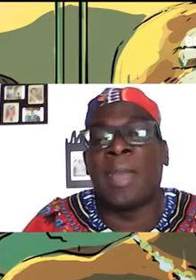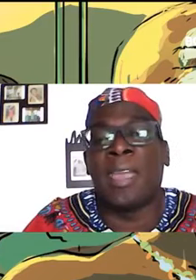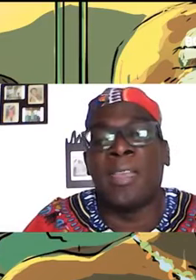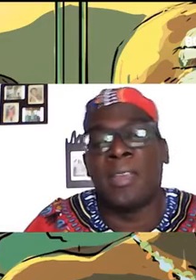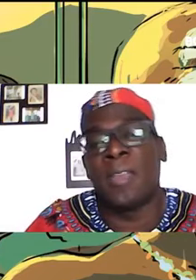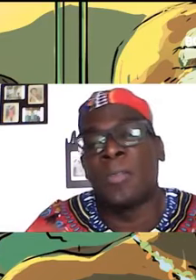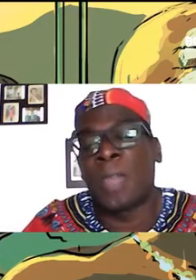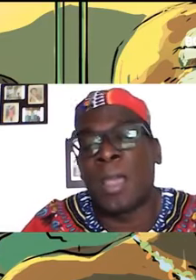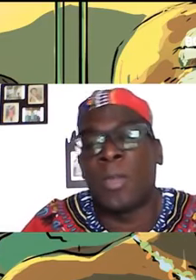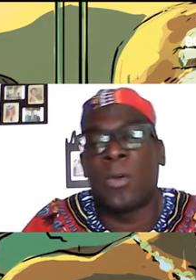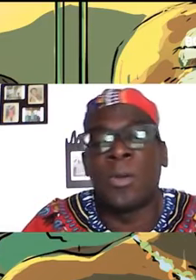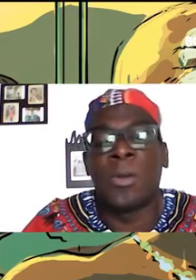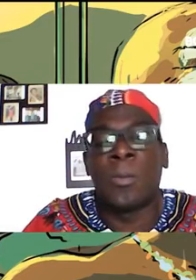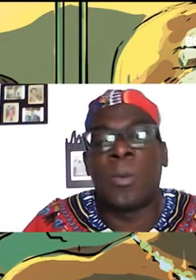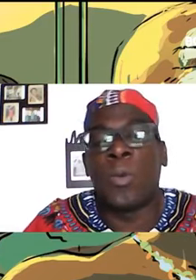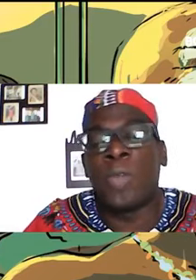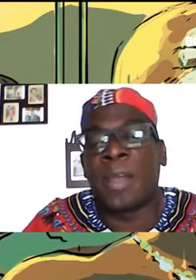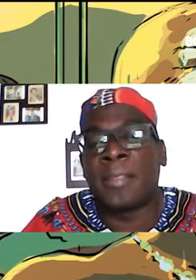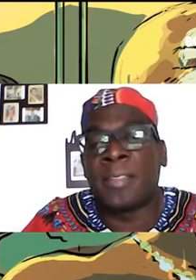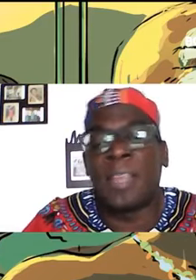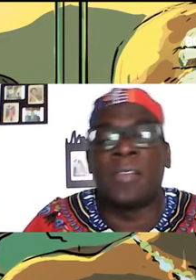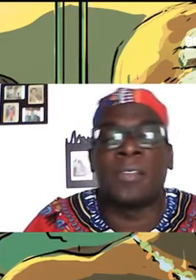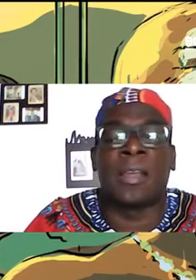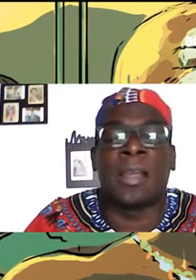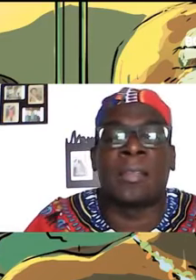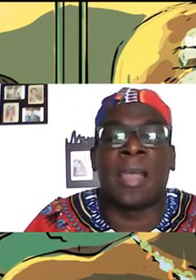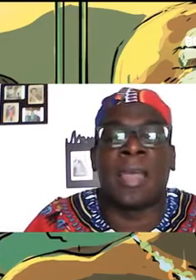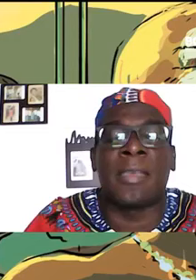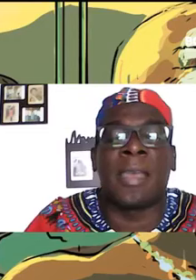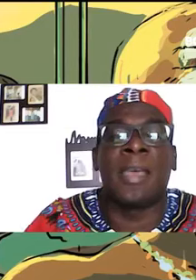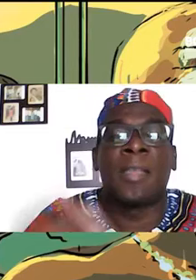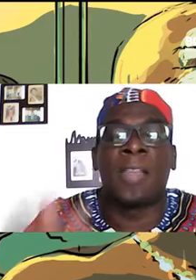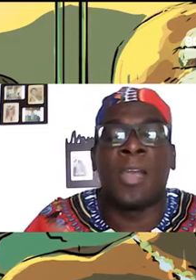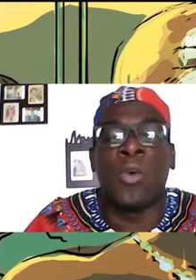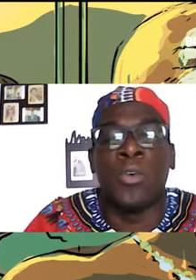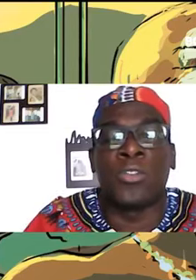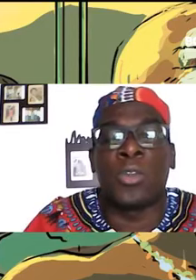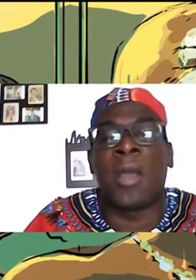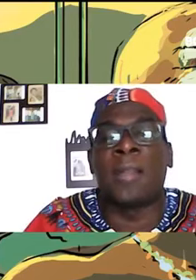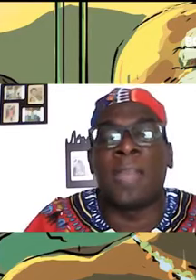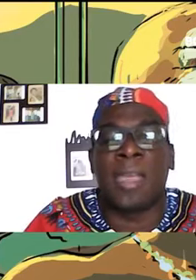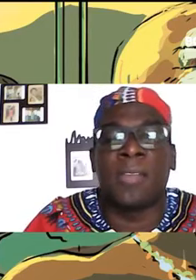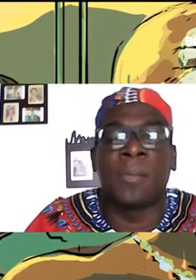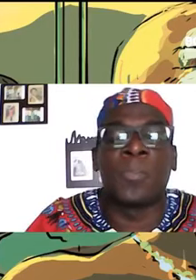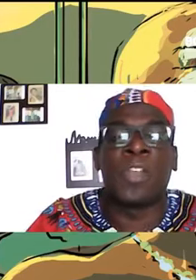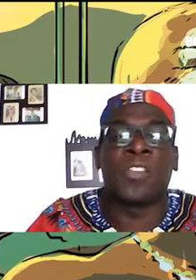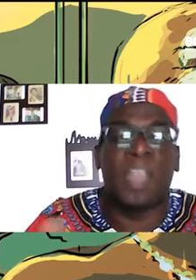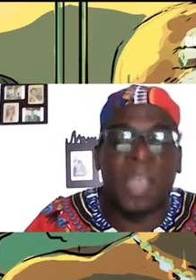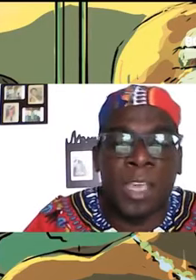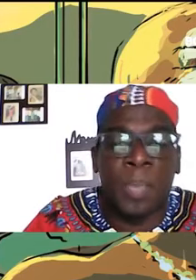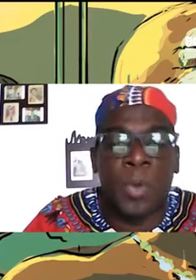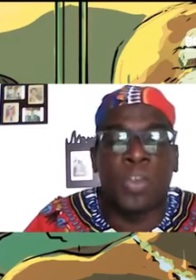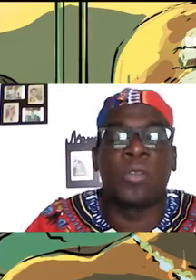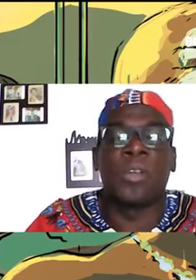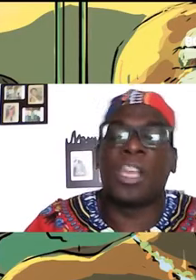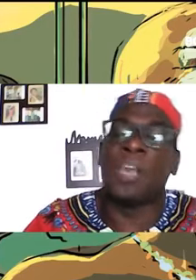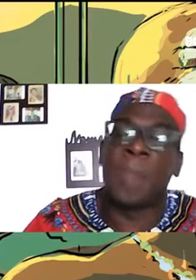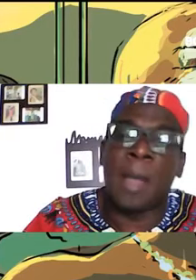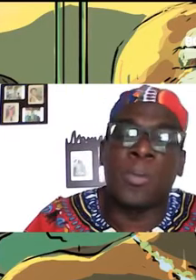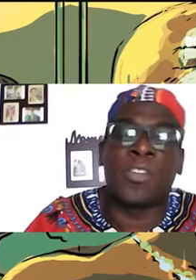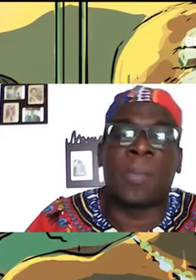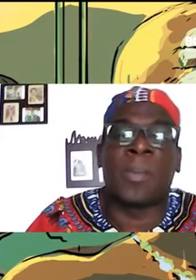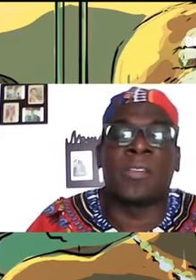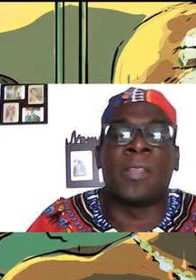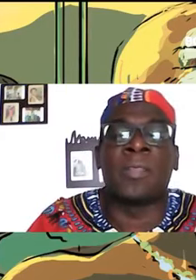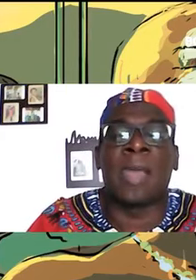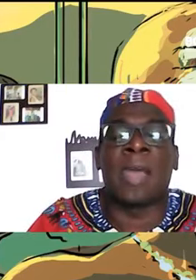de Palenque entonado por un artista de la talla de Justo Valdés, seguimos y